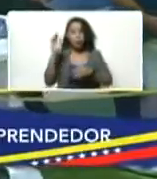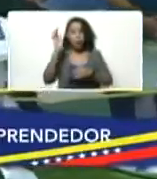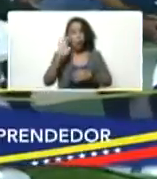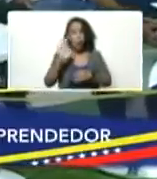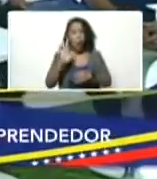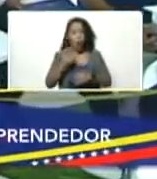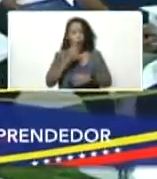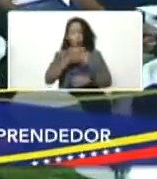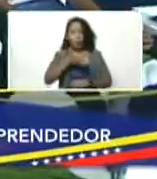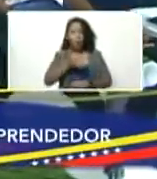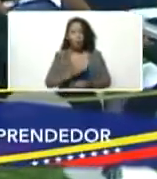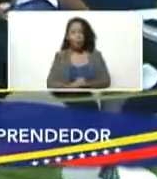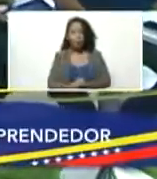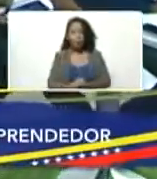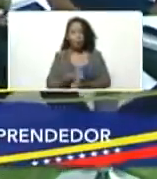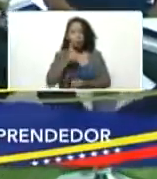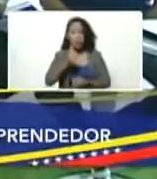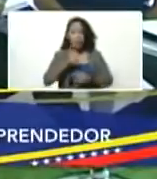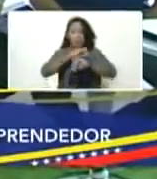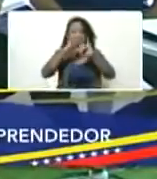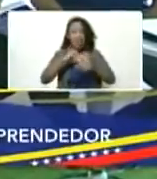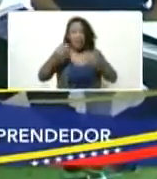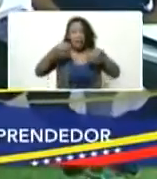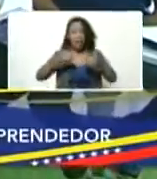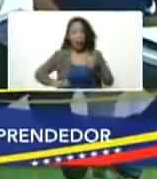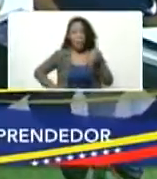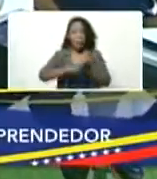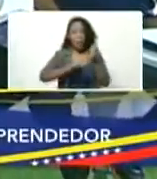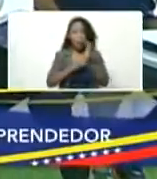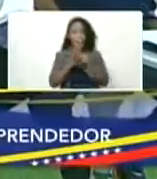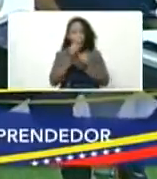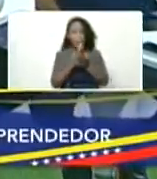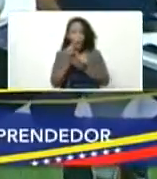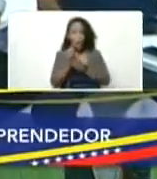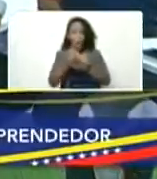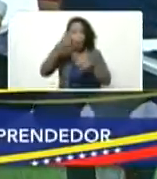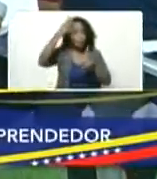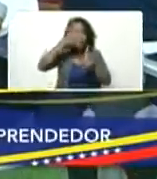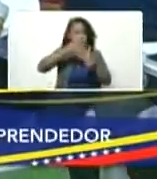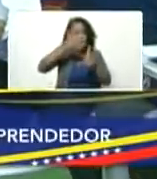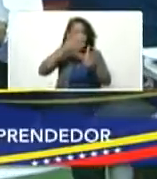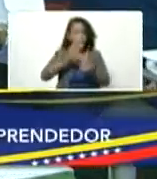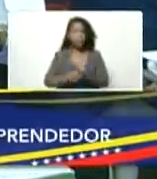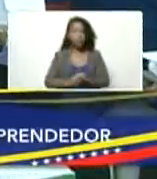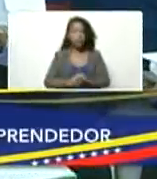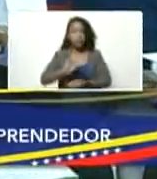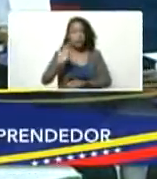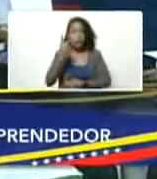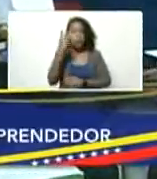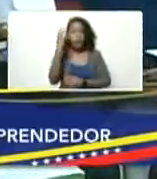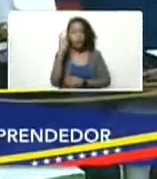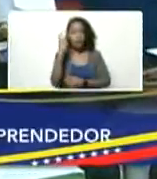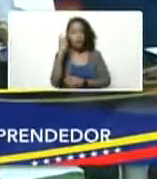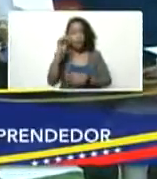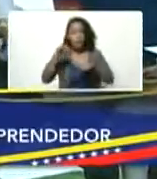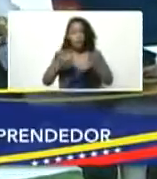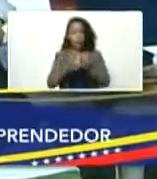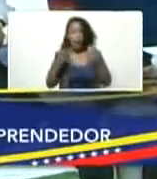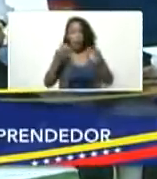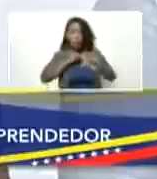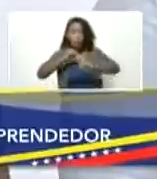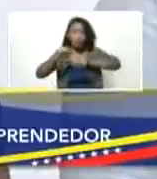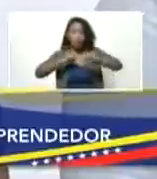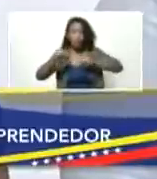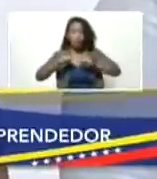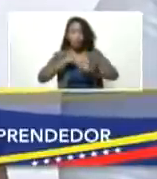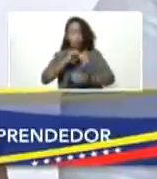presidente. ¿Cómo estás? Muy bien, feliz de estar acá apoyando a los emprendedores en la formación, la segunda F de este gran movimiento y de